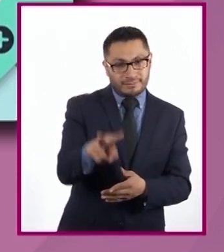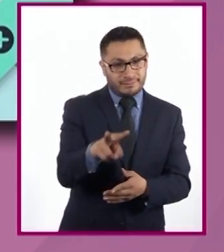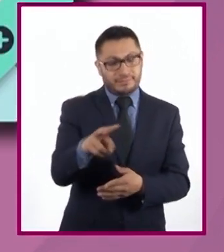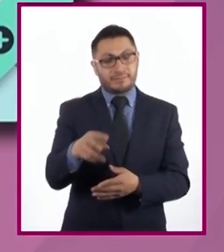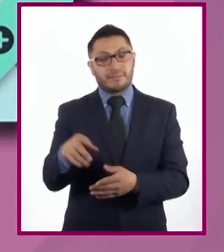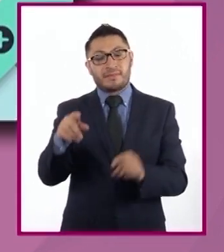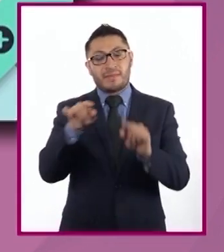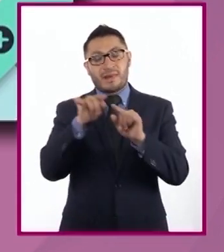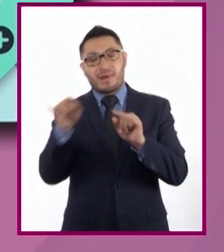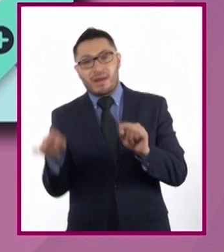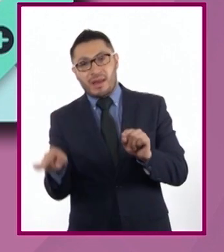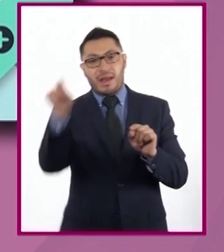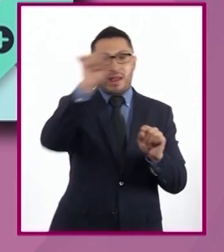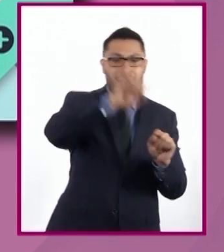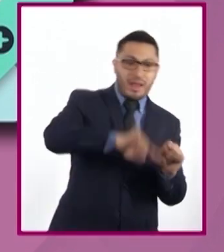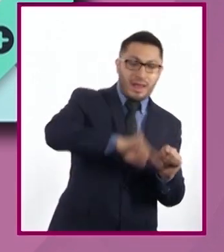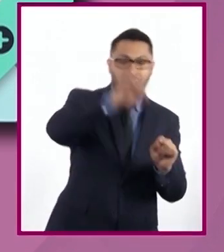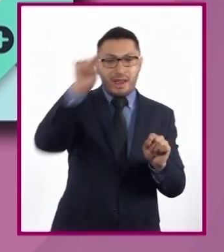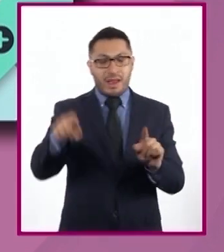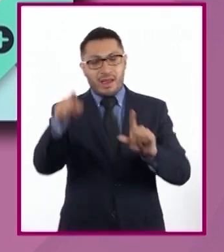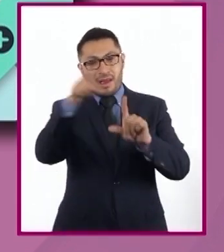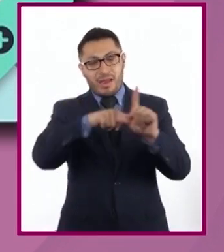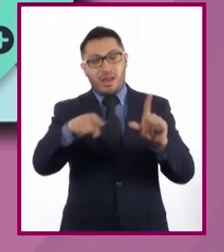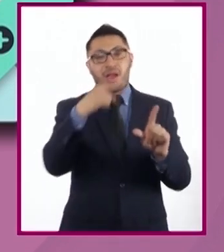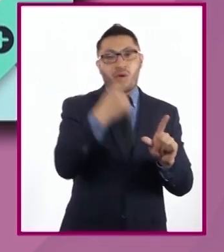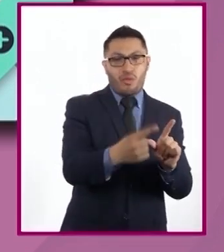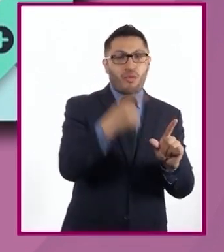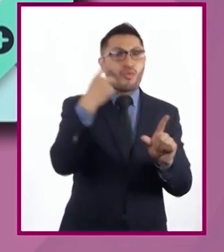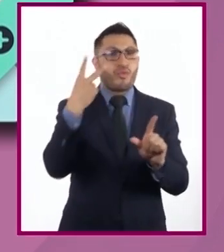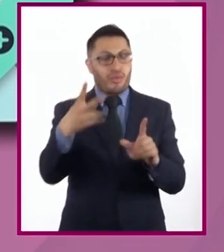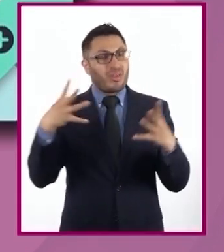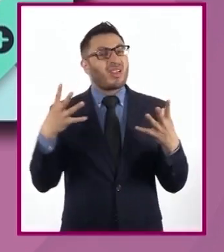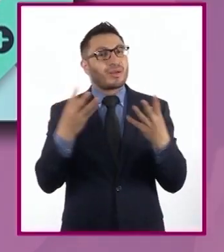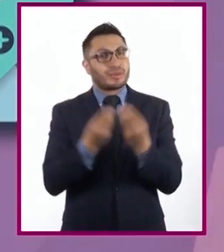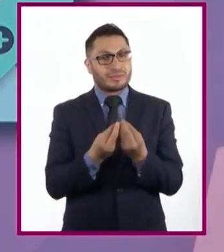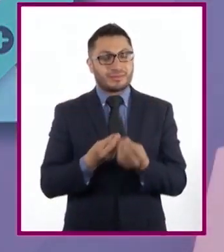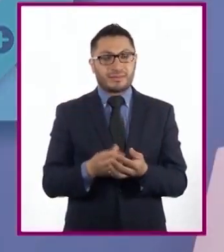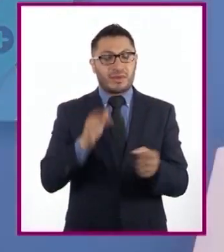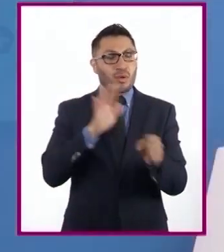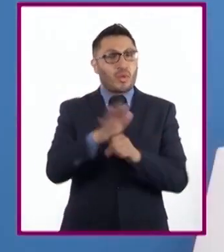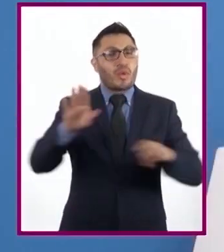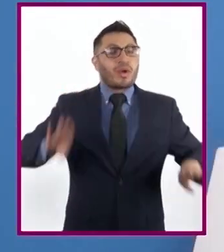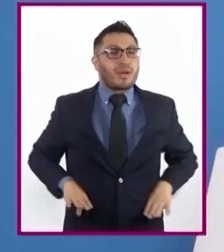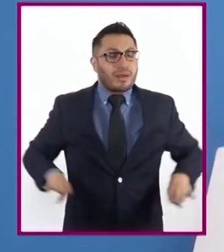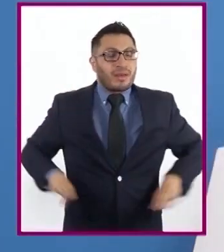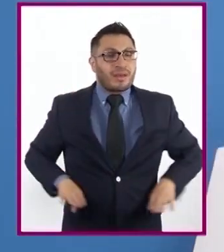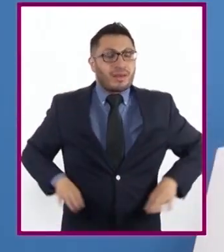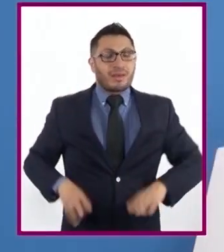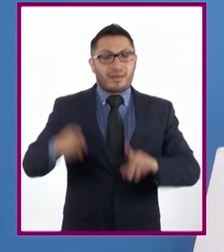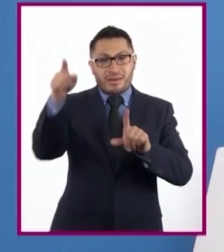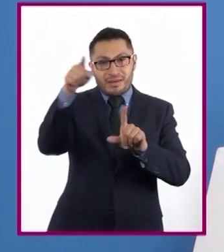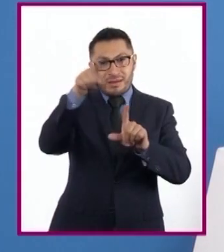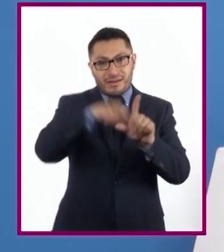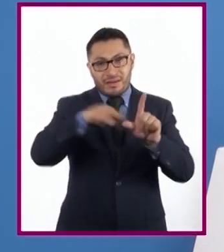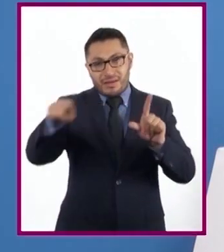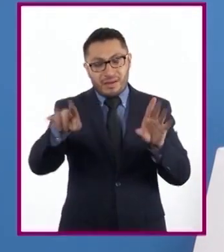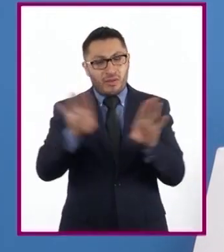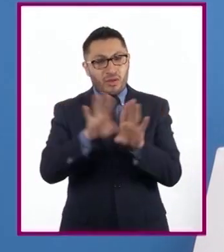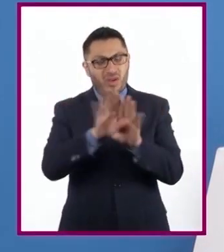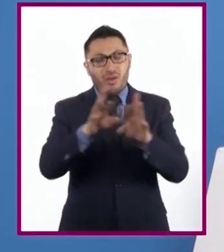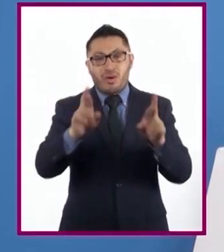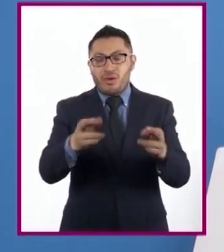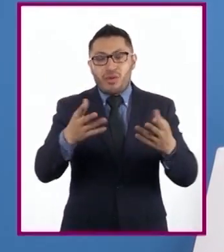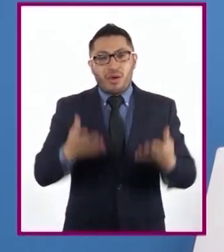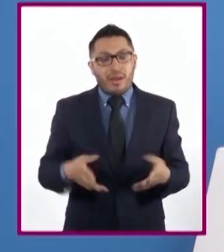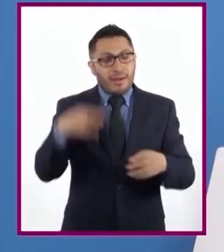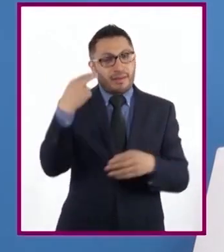media vuelta de los ángulos 1 y 2 juntos. La característica de este par de ángulos hace que reciban